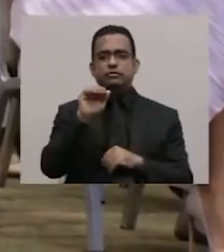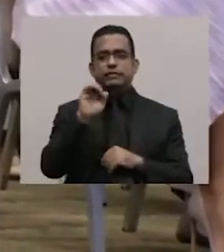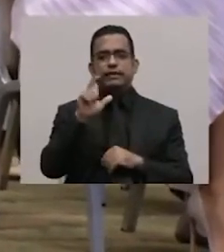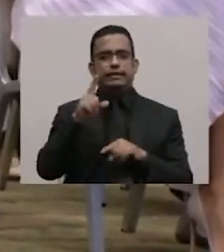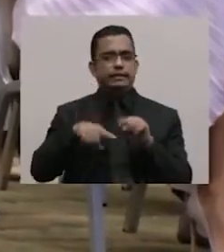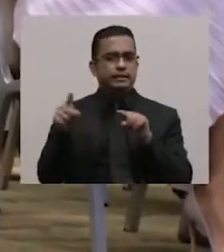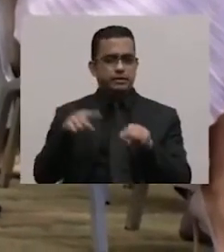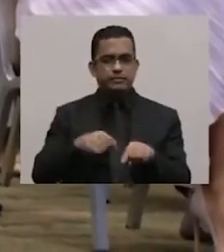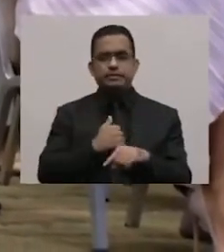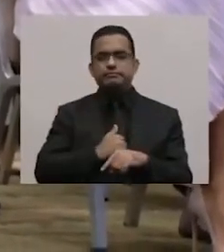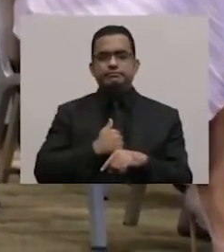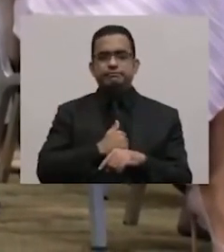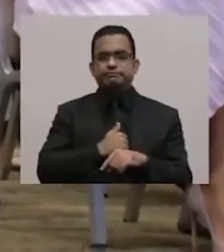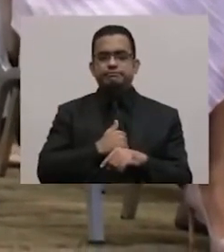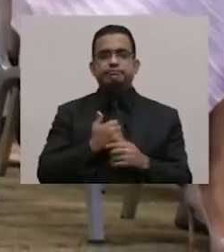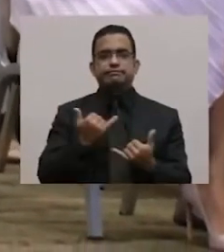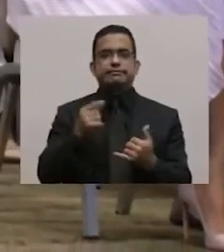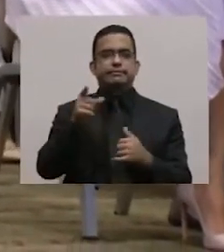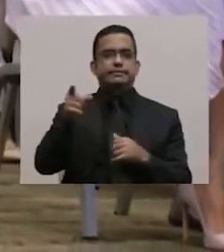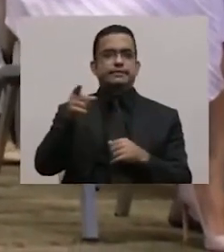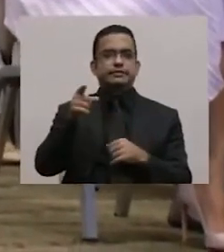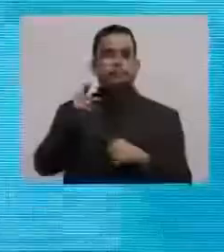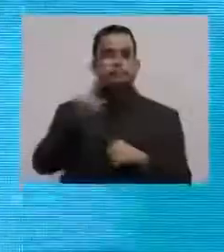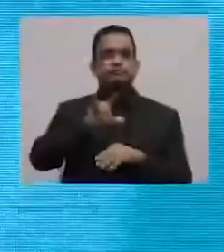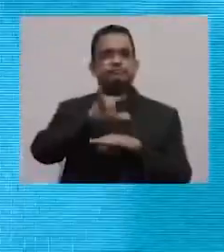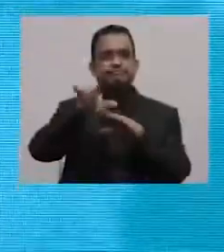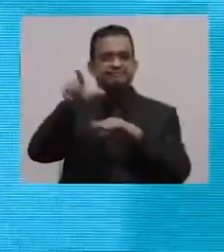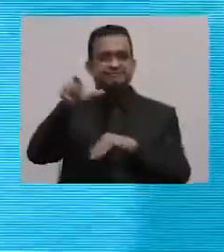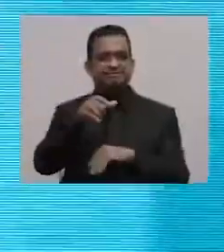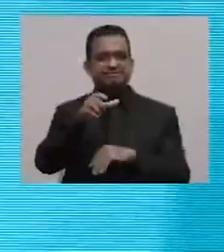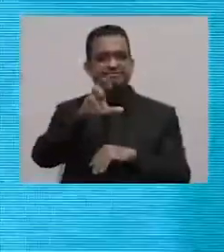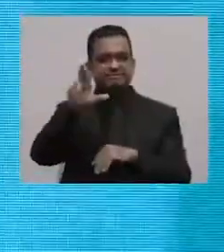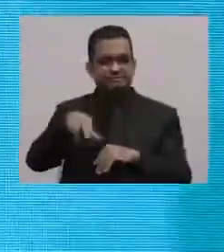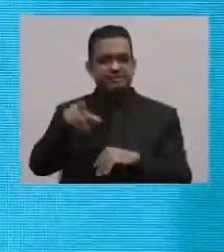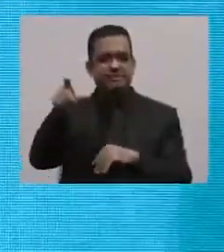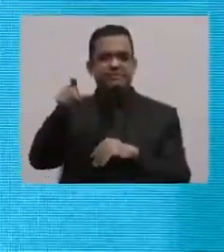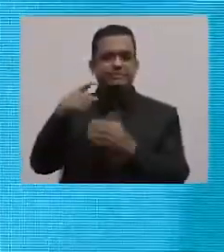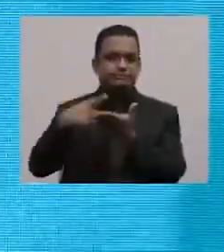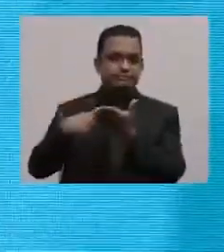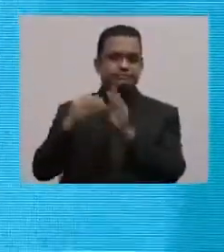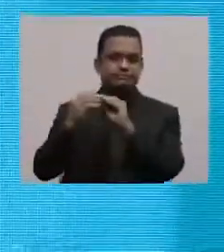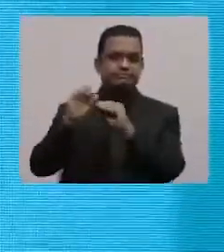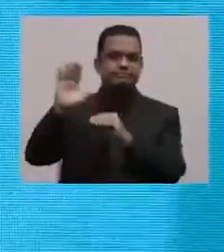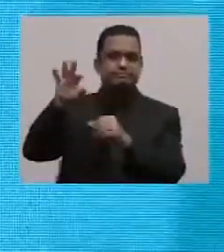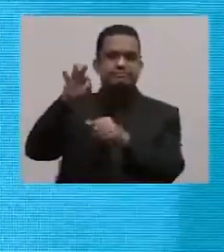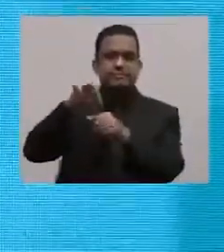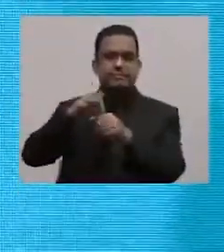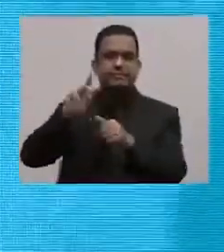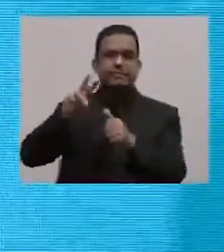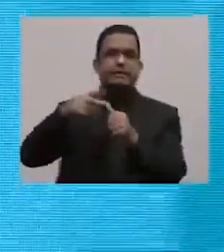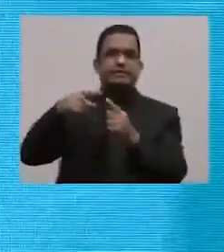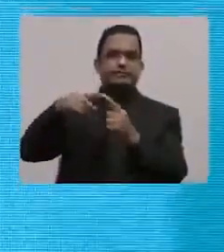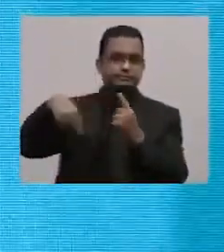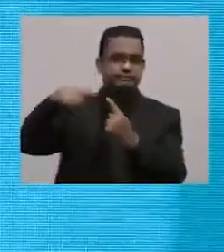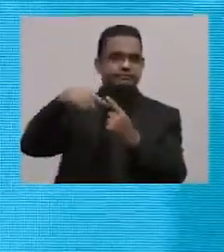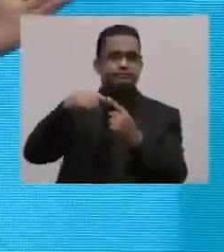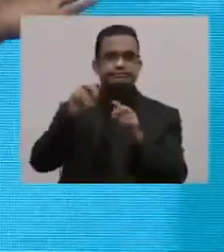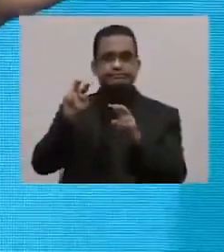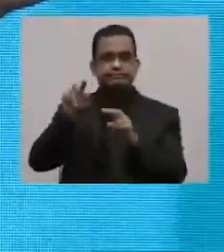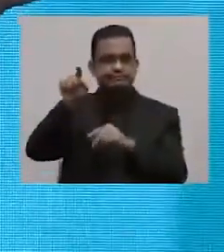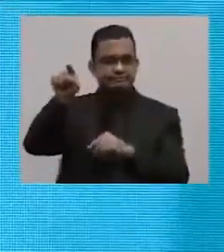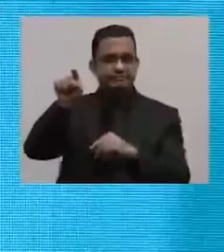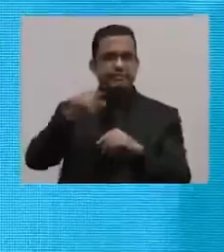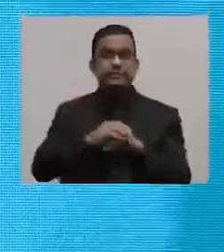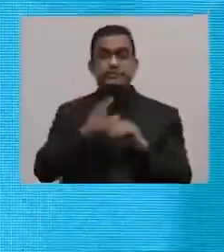Vallejo Santelices, quien se encuentra en Costa Rica, ¿no?, en su proceso electoral de segunda vuelta en la observación. Me